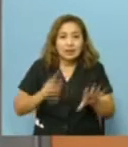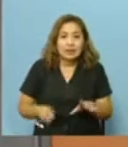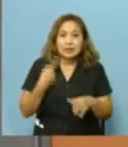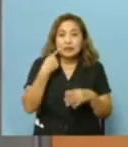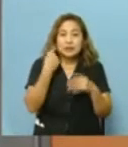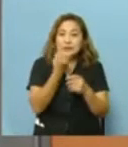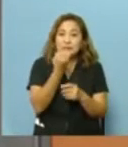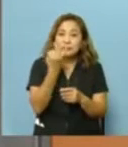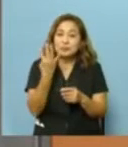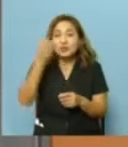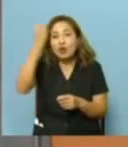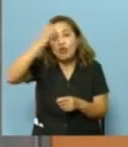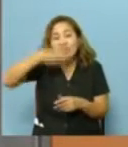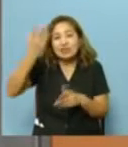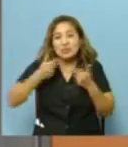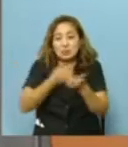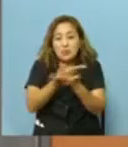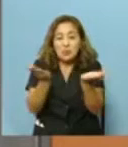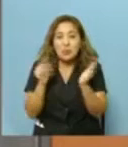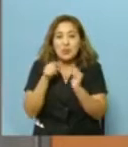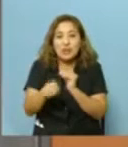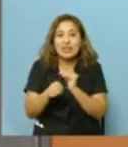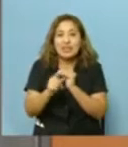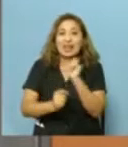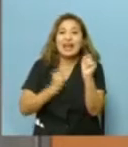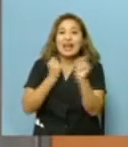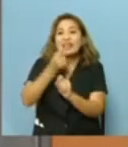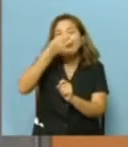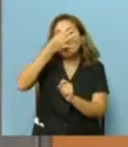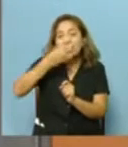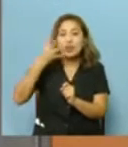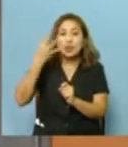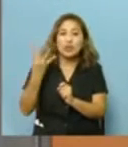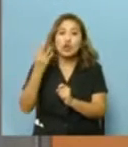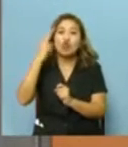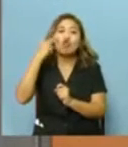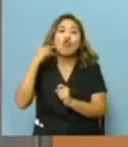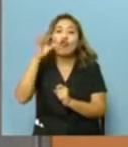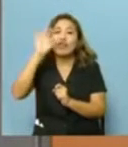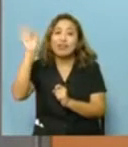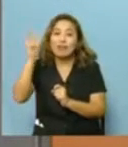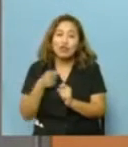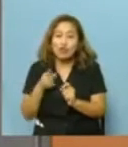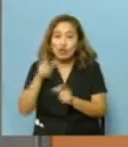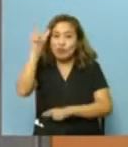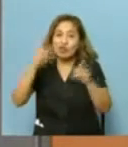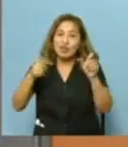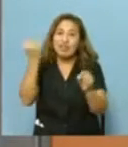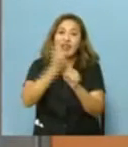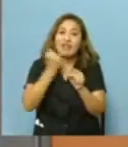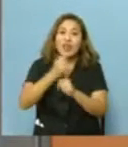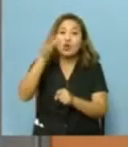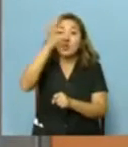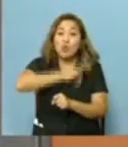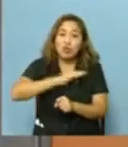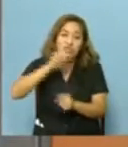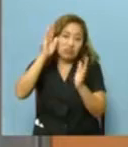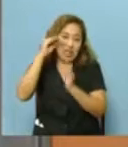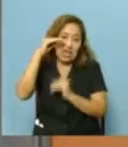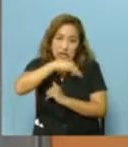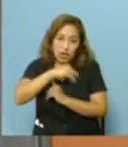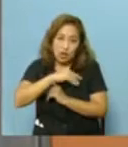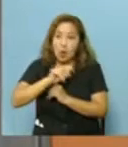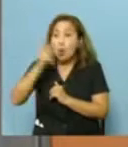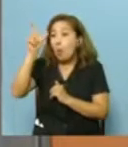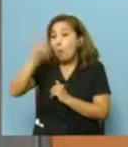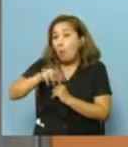estadísticas oficiales muestran que hasta 24 años el 90 por ciento está en negro bueno y las mujeres el doble